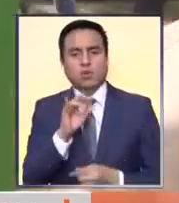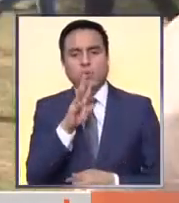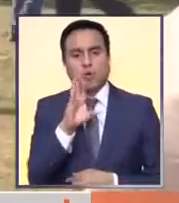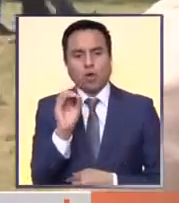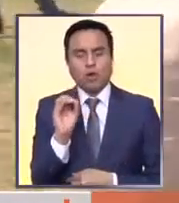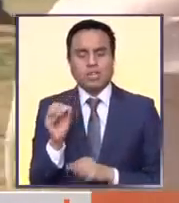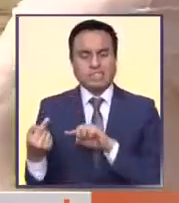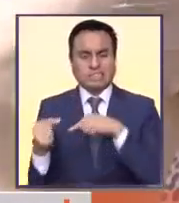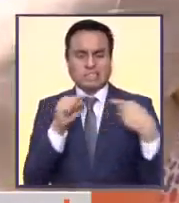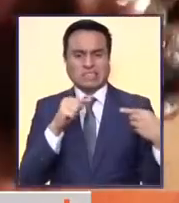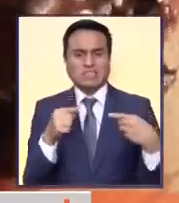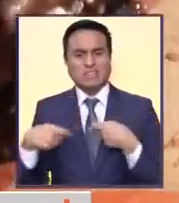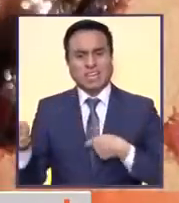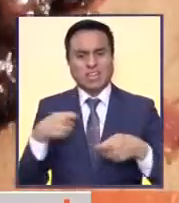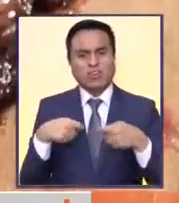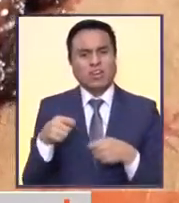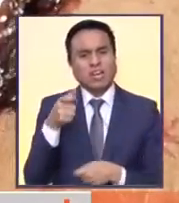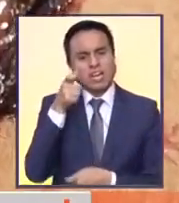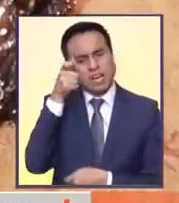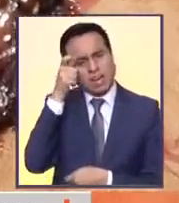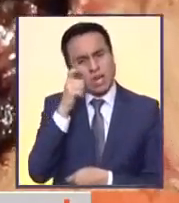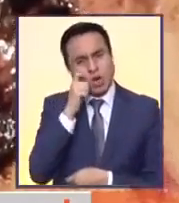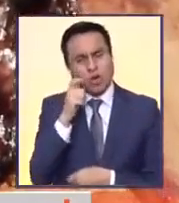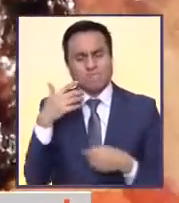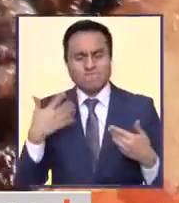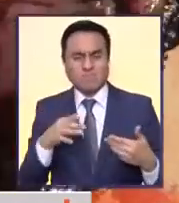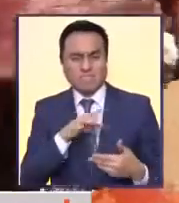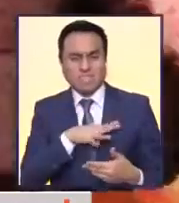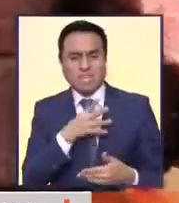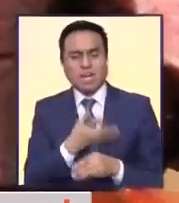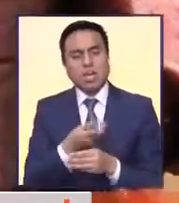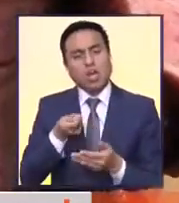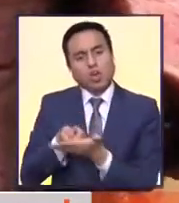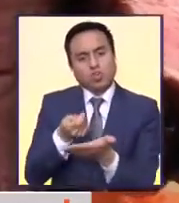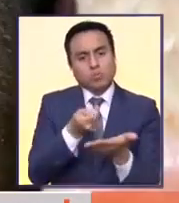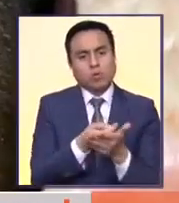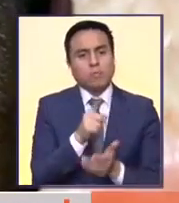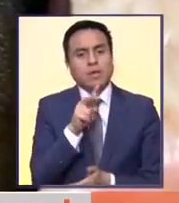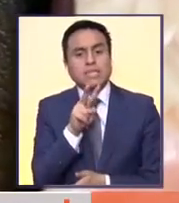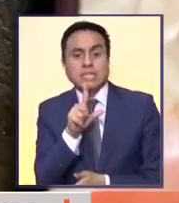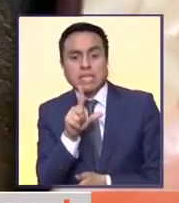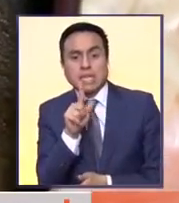en el mercado de las carnes rojas, que en Chile tienen un consumo de 27 kilos